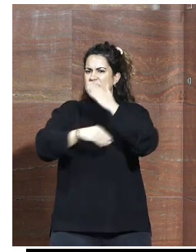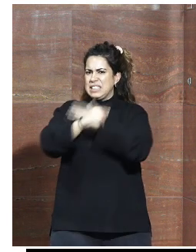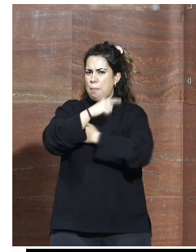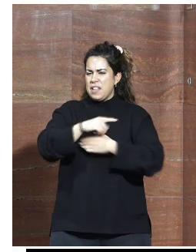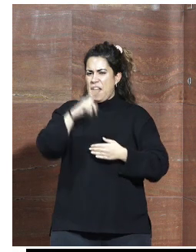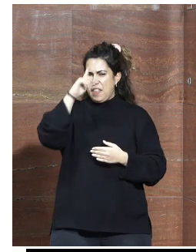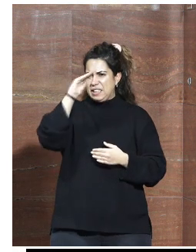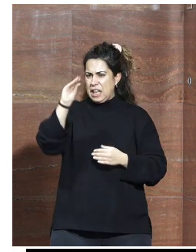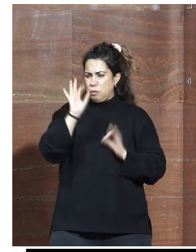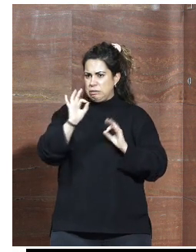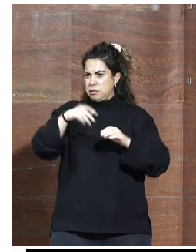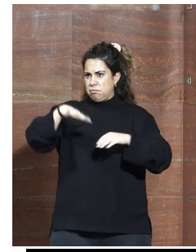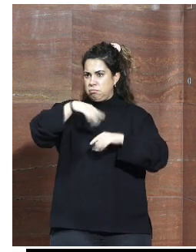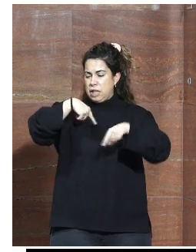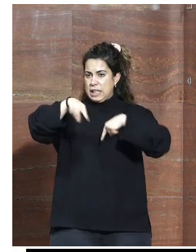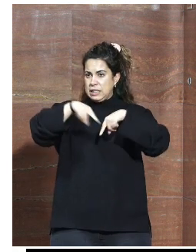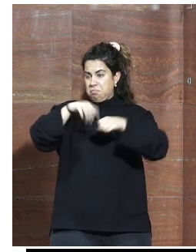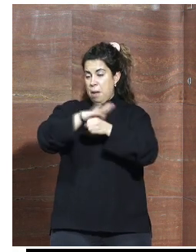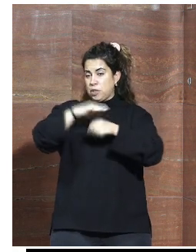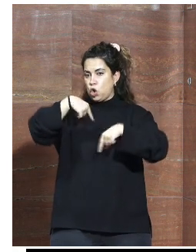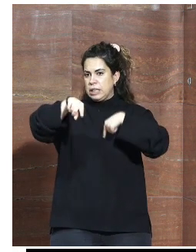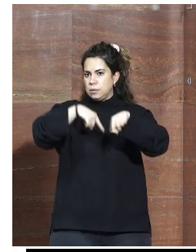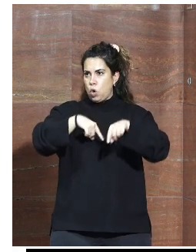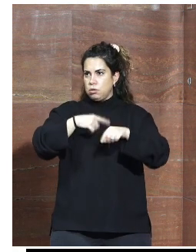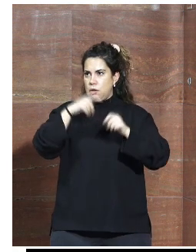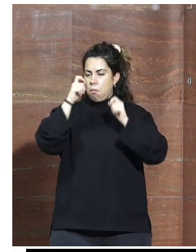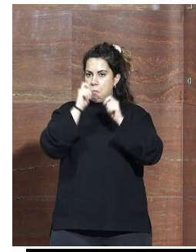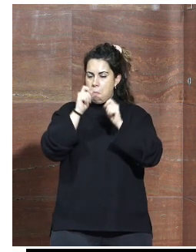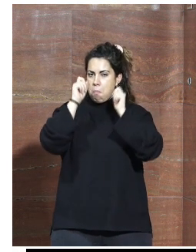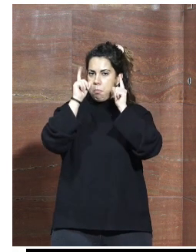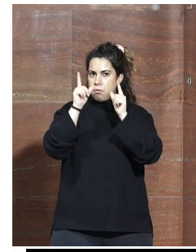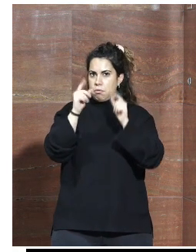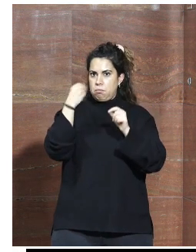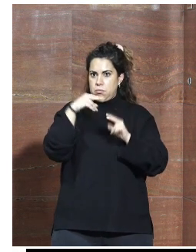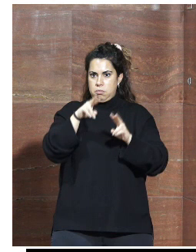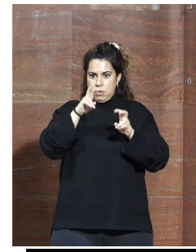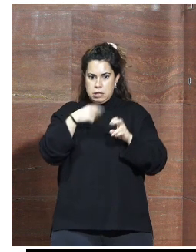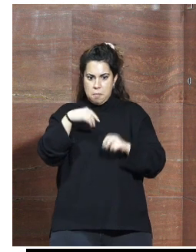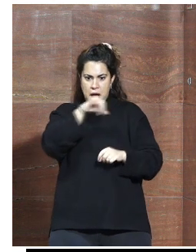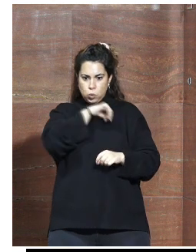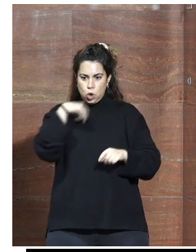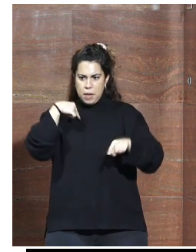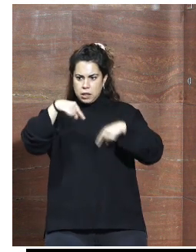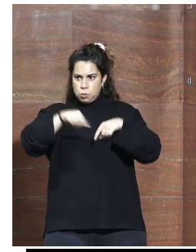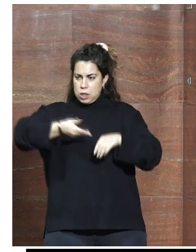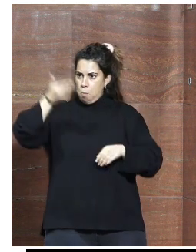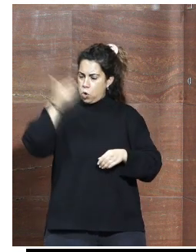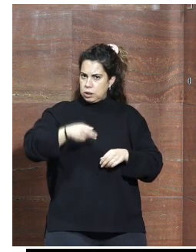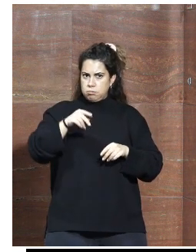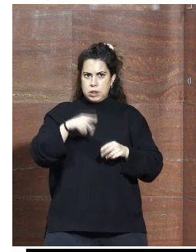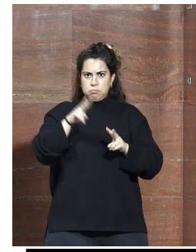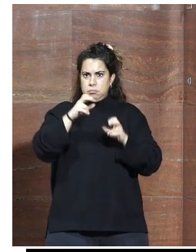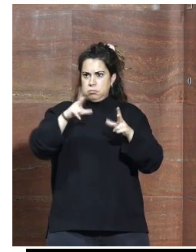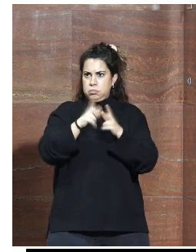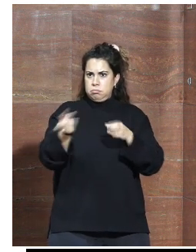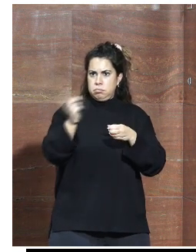podido comprobar la importancia que tiene para ejercer una ciudadanía activa la autonomía en el transporte, para lo cual es